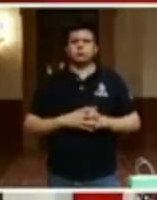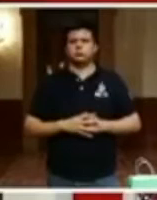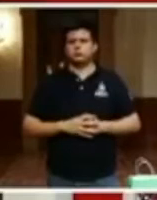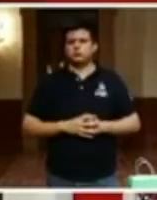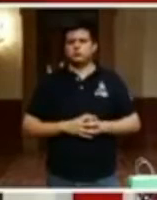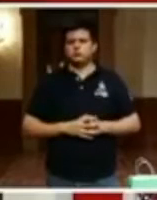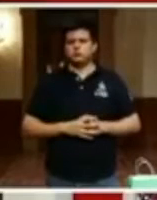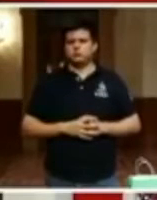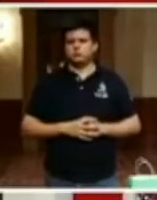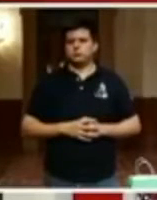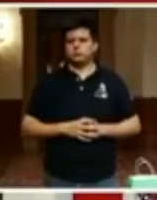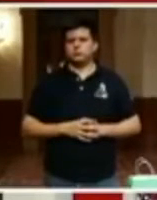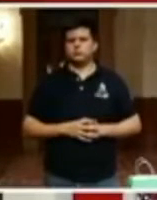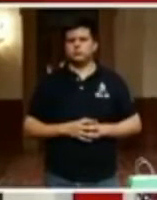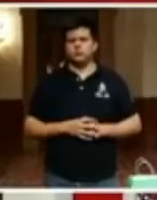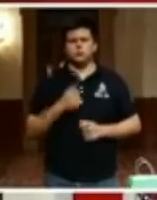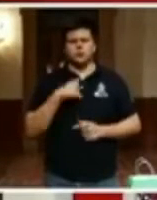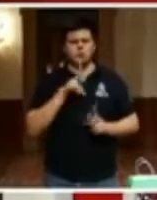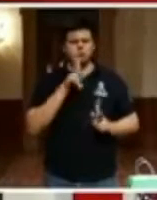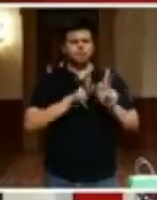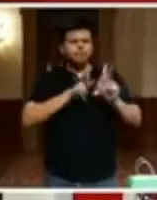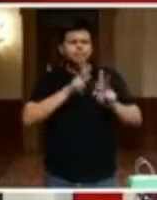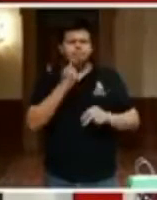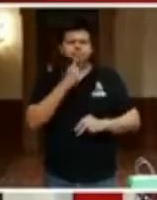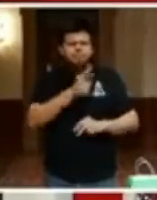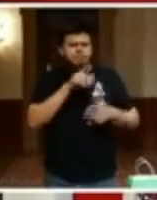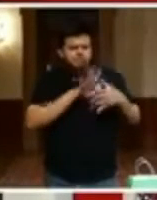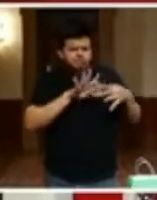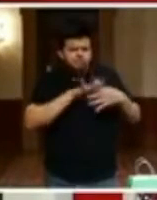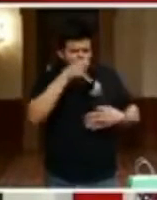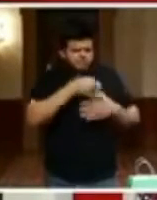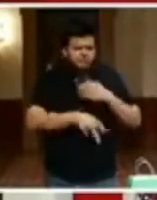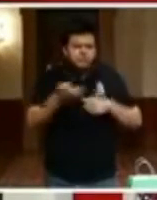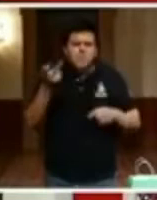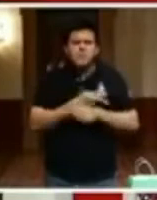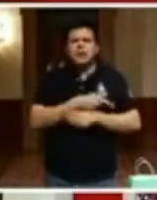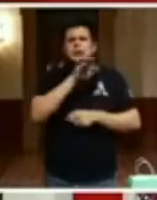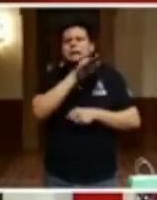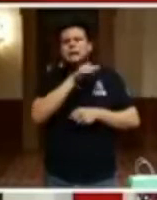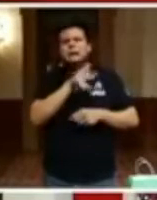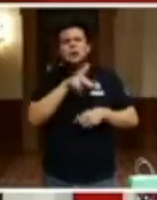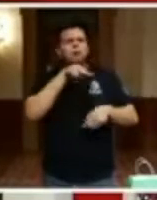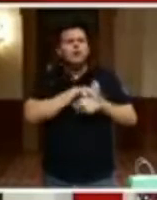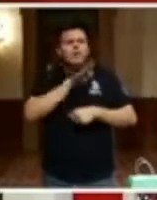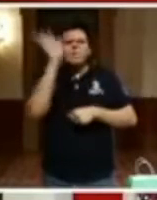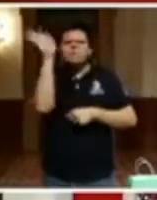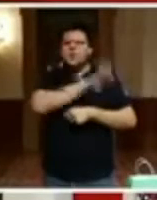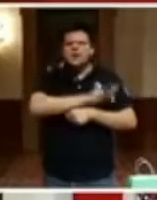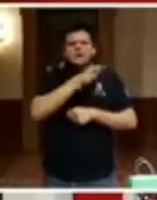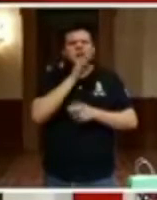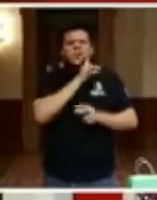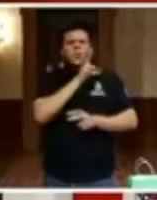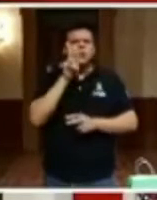donde platiqué con él y le dije a ver plática me que sucedió en vez del doctor que es falso es